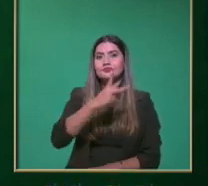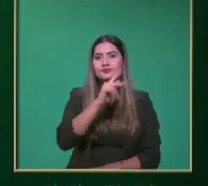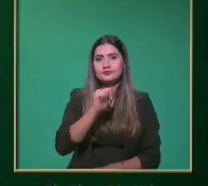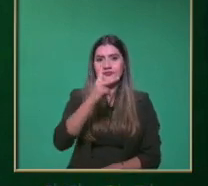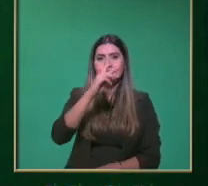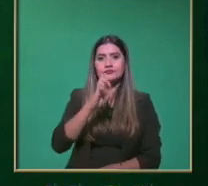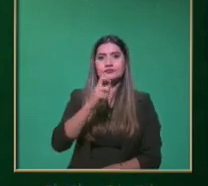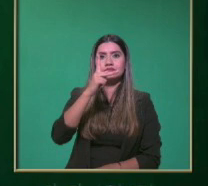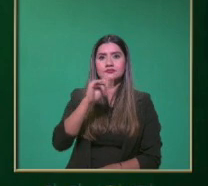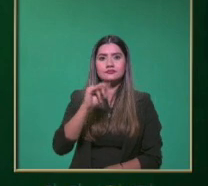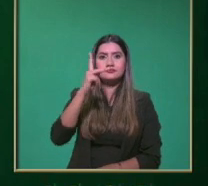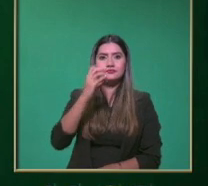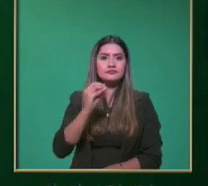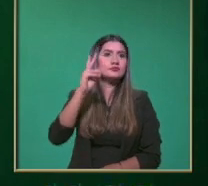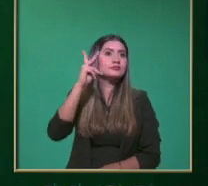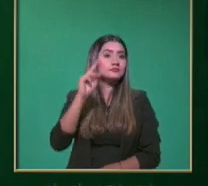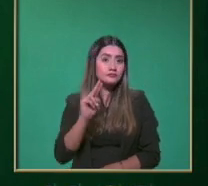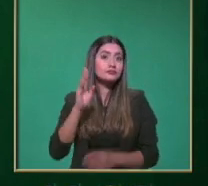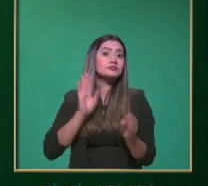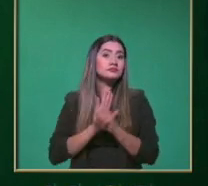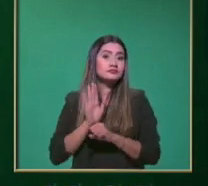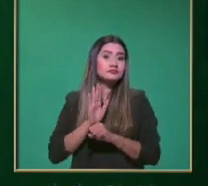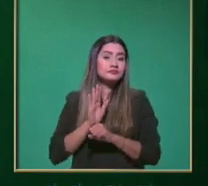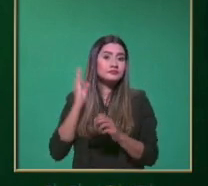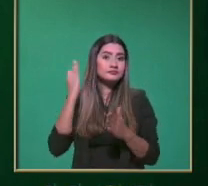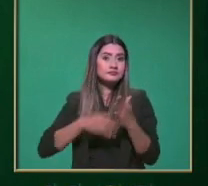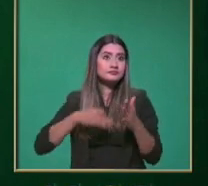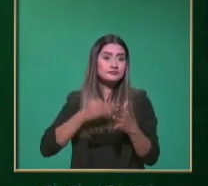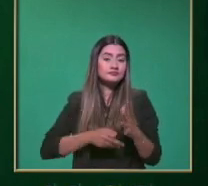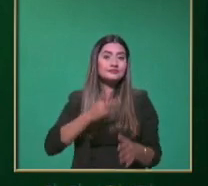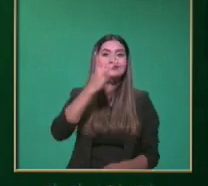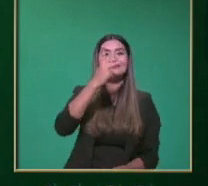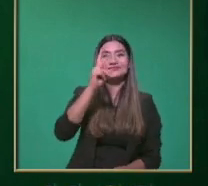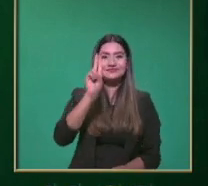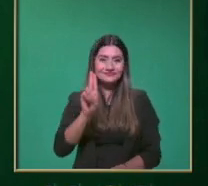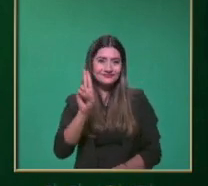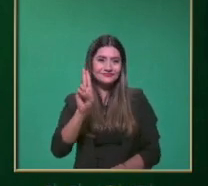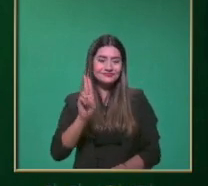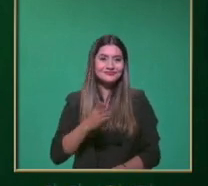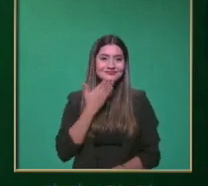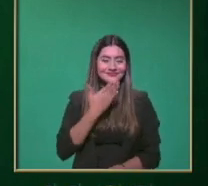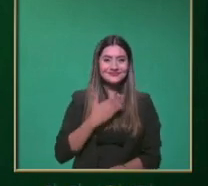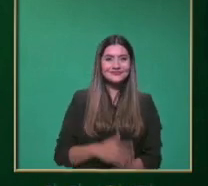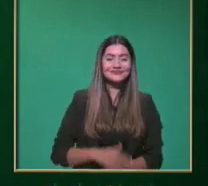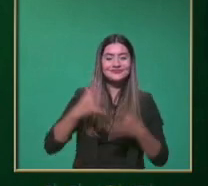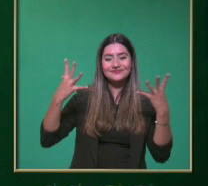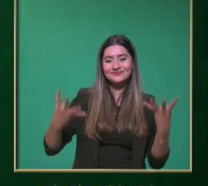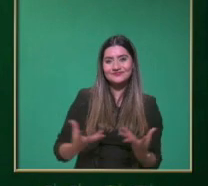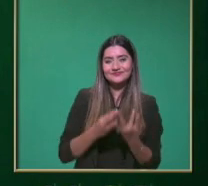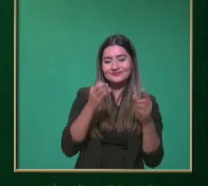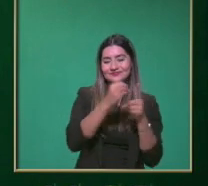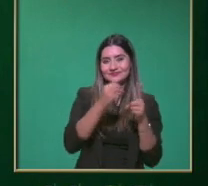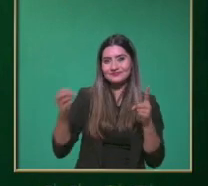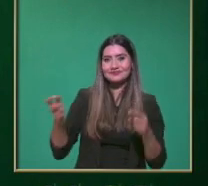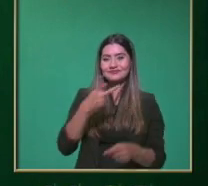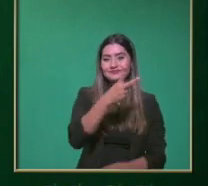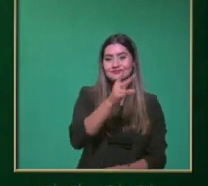po, pu. Ah, ya sé. ¿Cuál le será? Falta pu. Pu, para completar